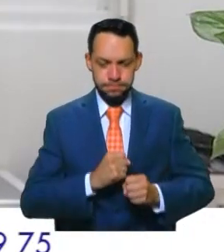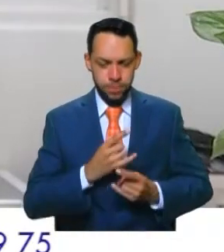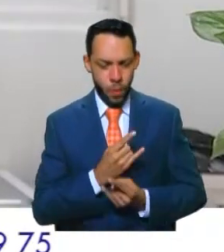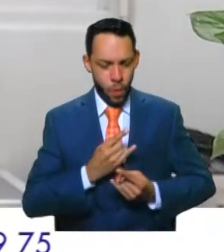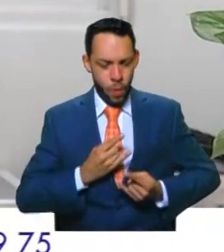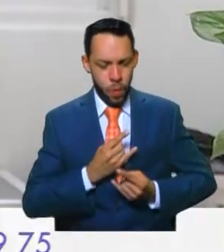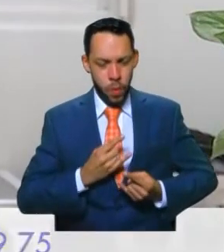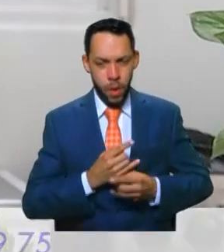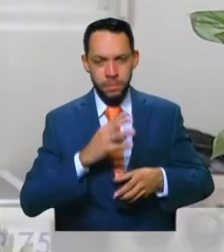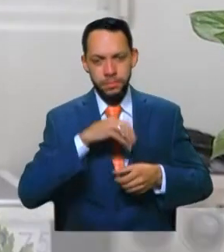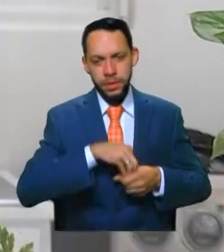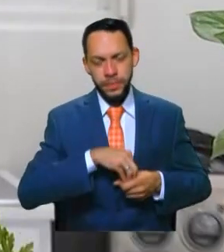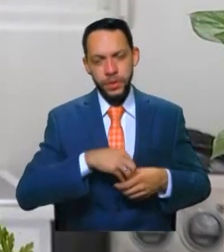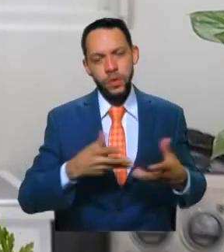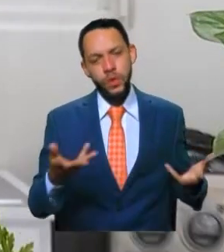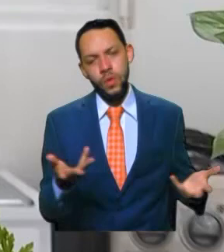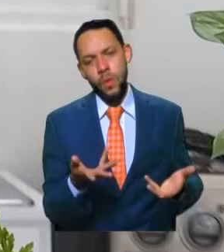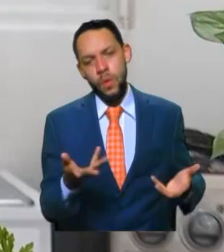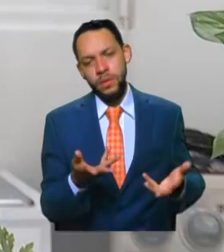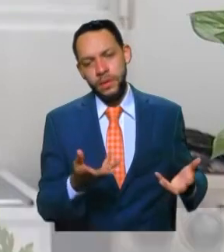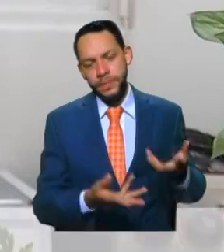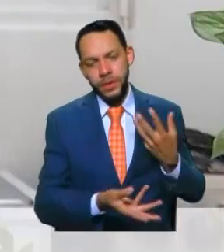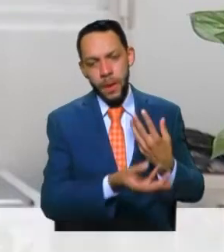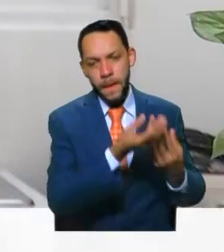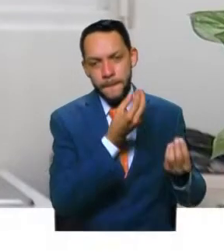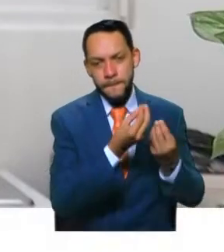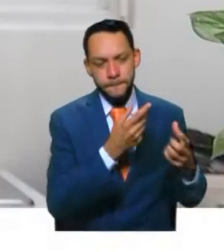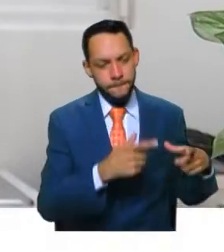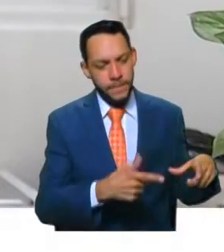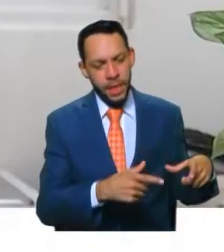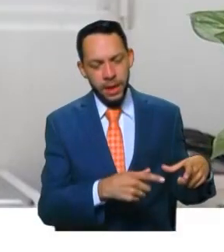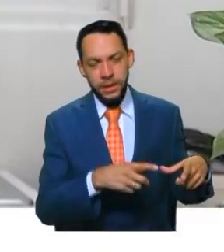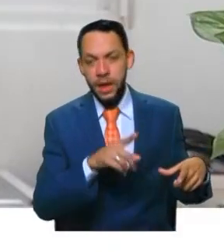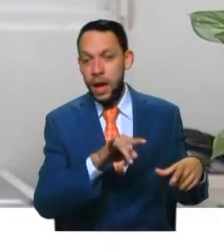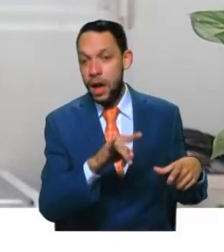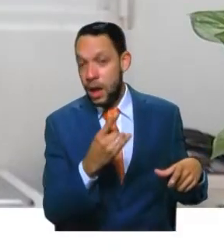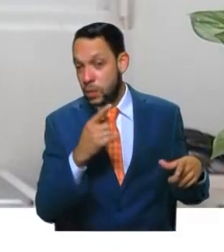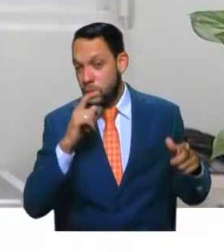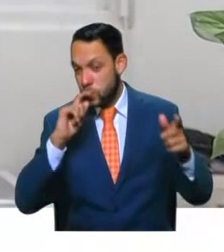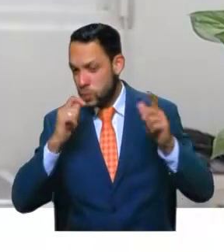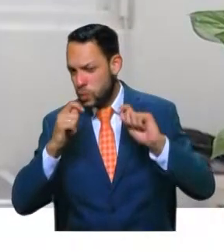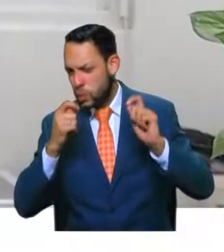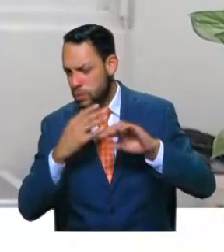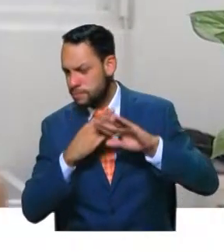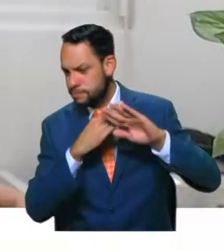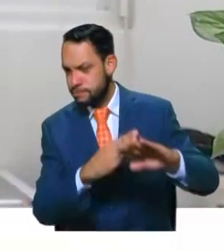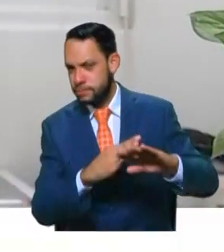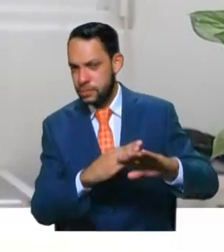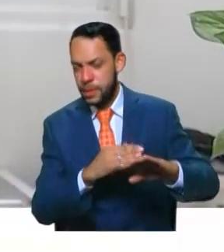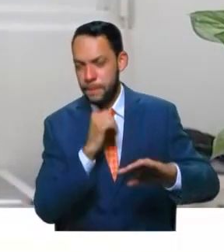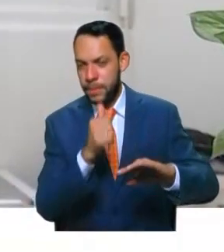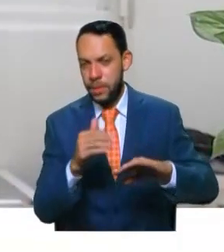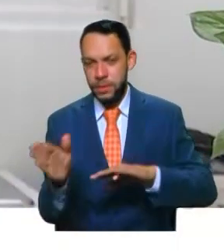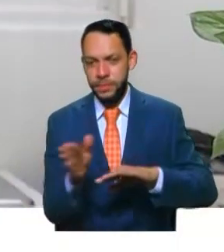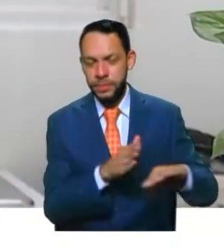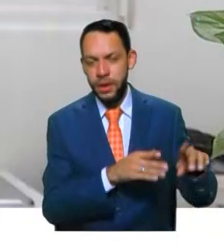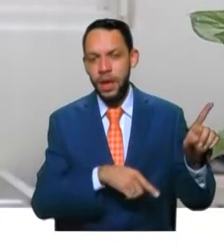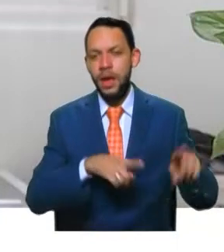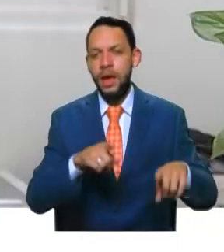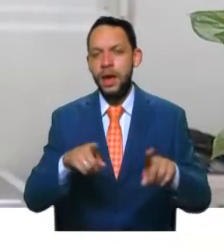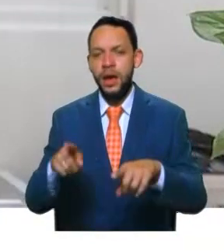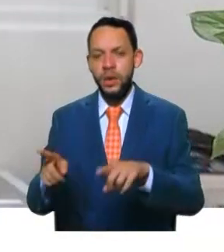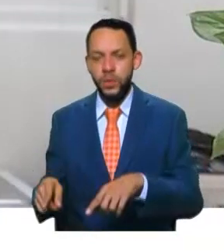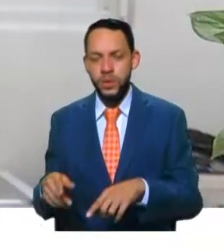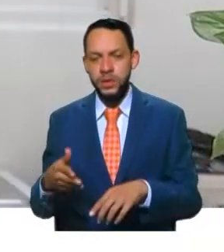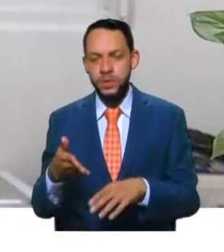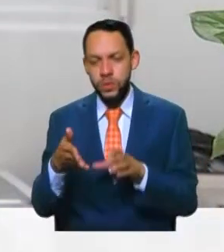sacar de sus alimentos lo que tenga azúcar. Miren lo que es peor, ustedes se van a comer una